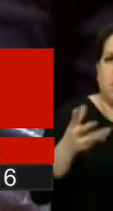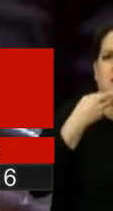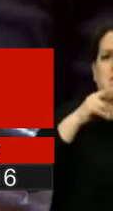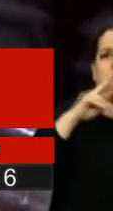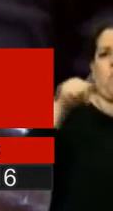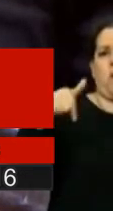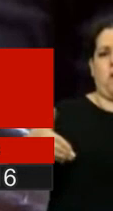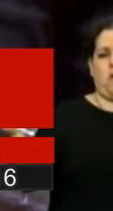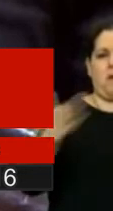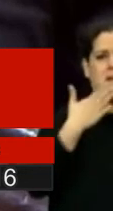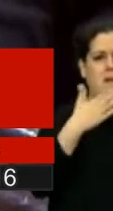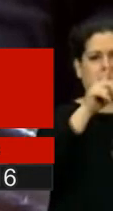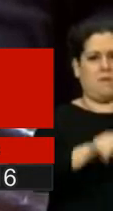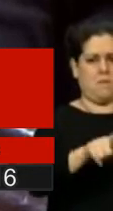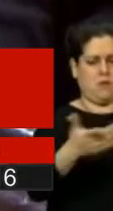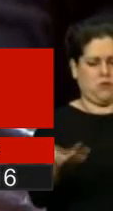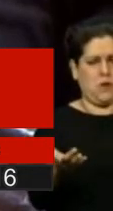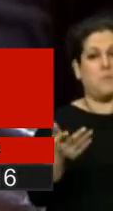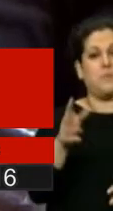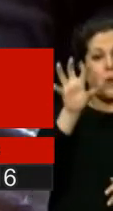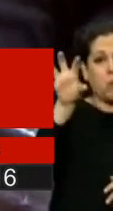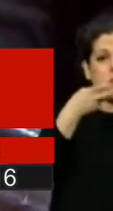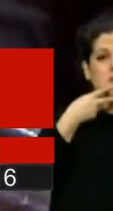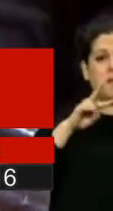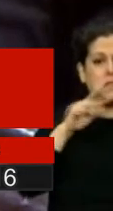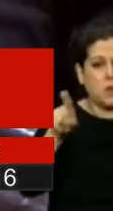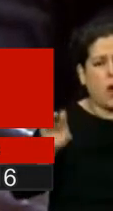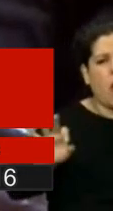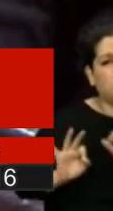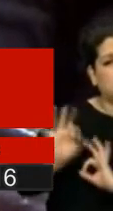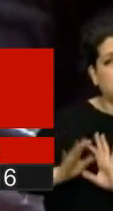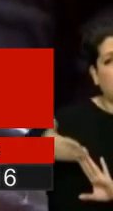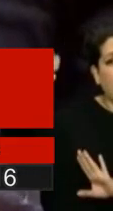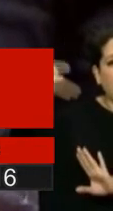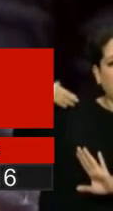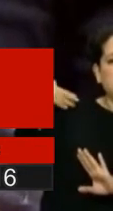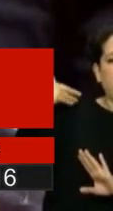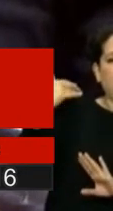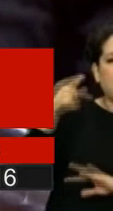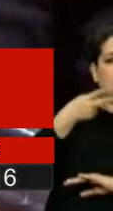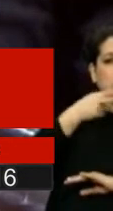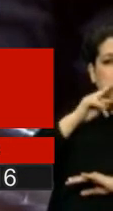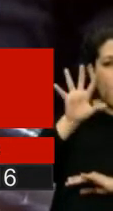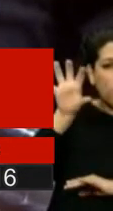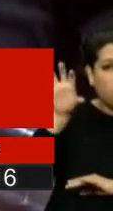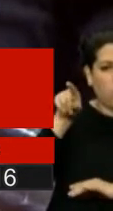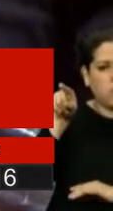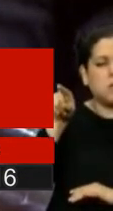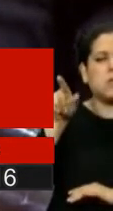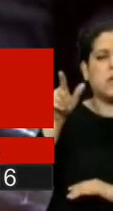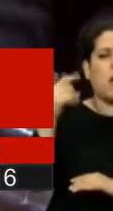sino a todos los partidos políticos, por supuesto, que impidió a la ciudadanía que